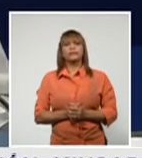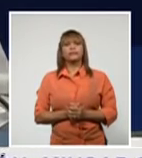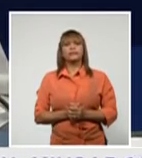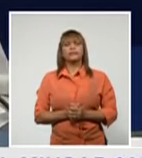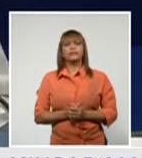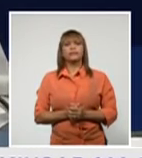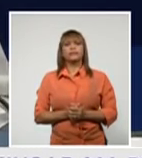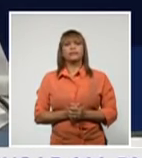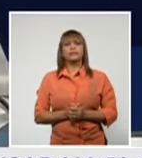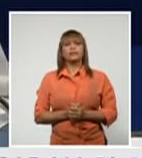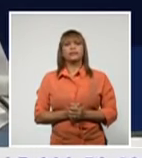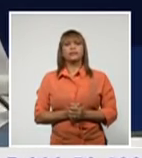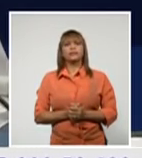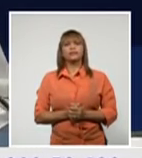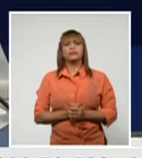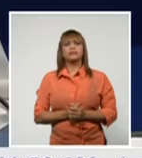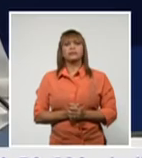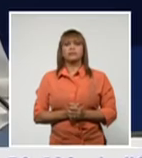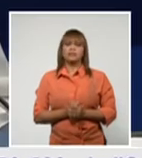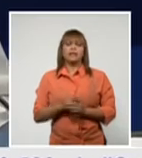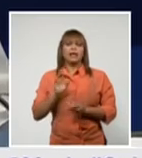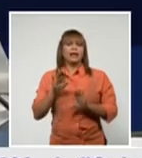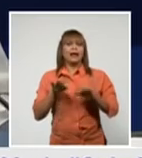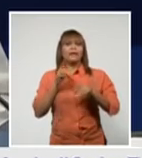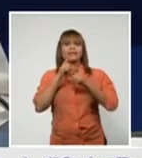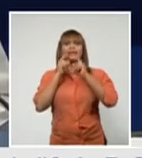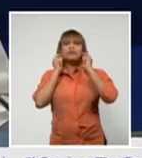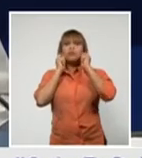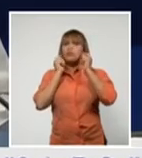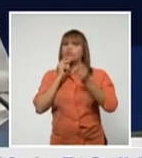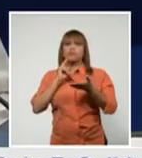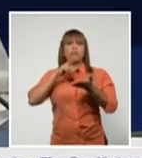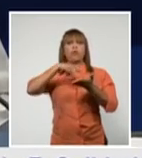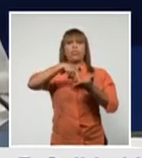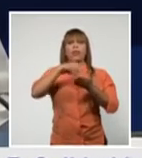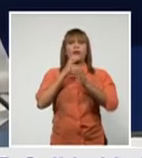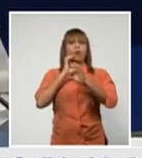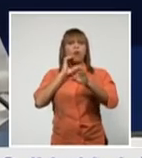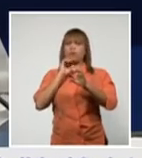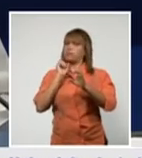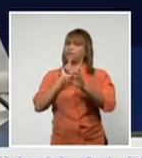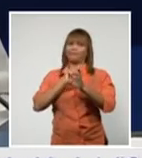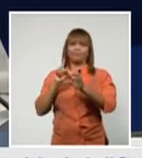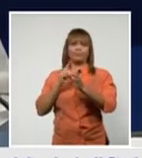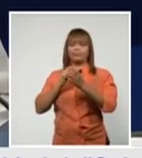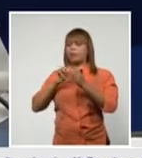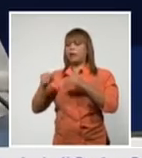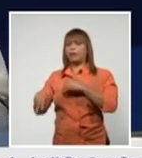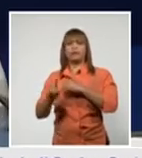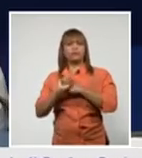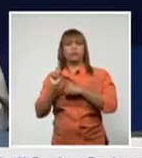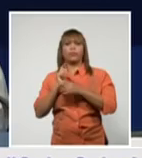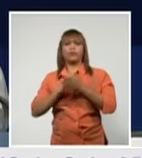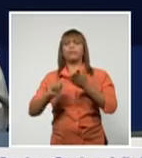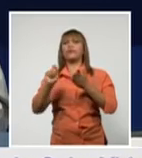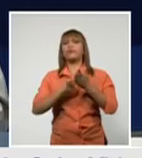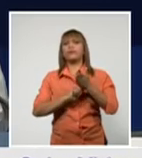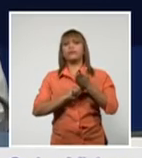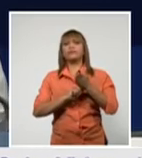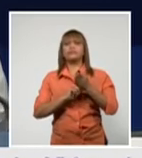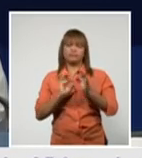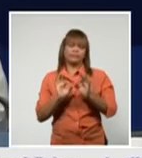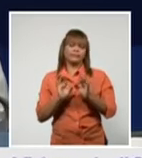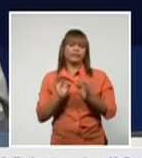detalles hasta de que sin nasobuco no te puedes montar en una guagua. Entonces, entre esas cosas,